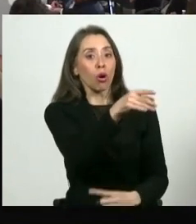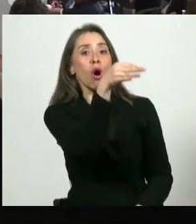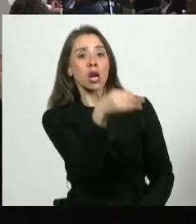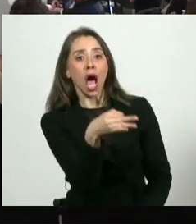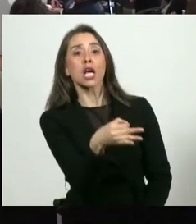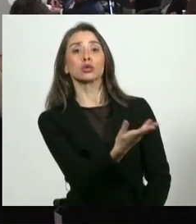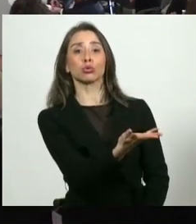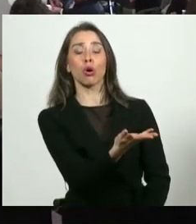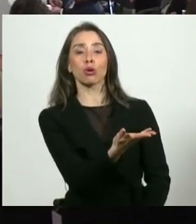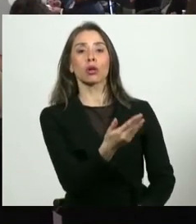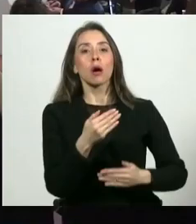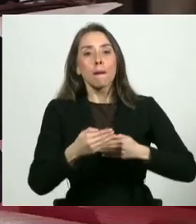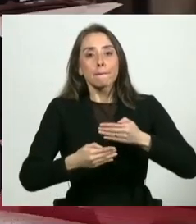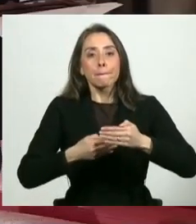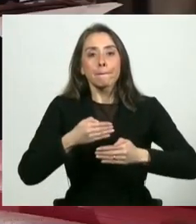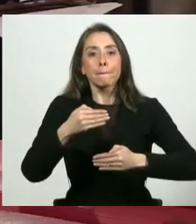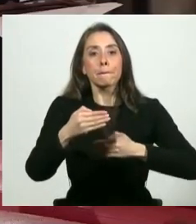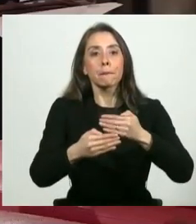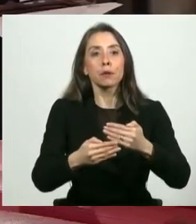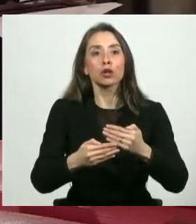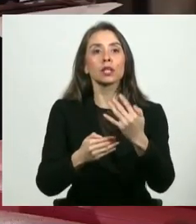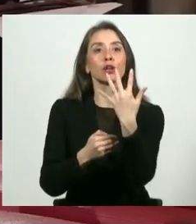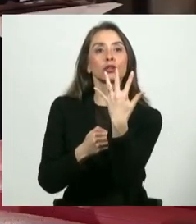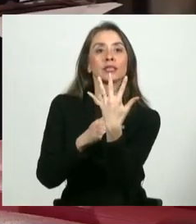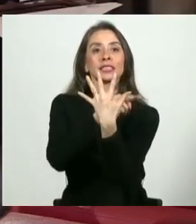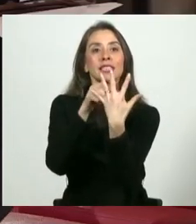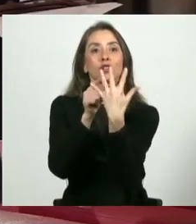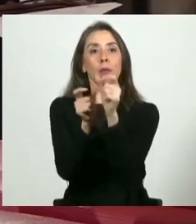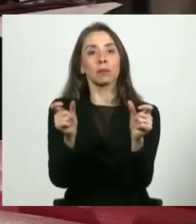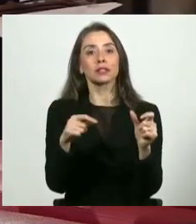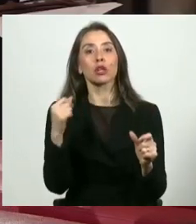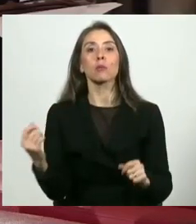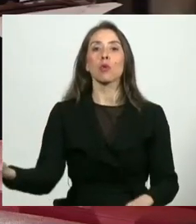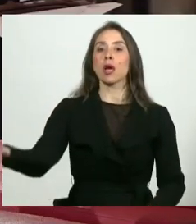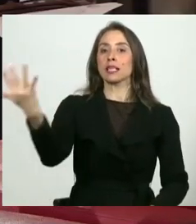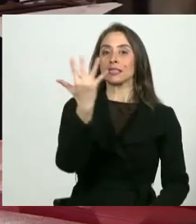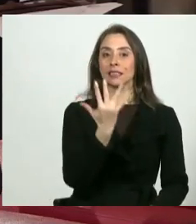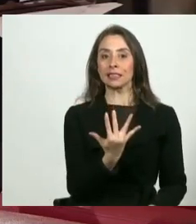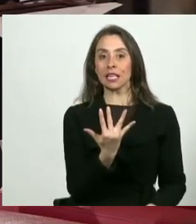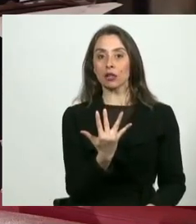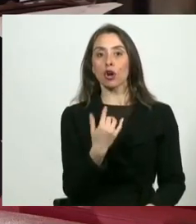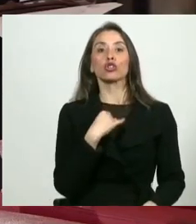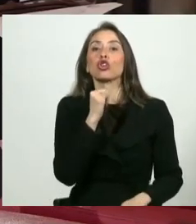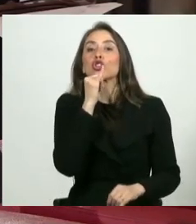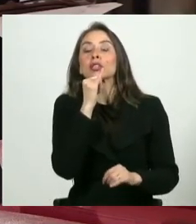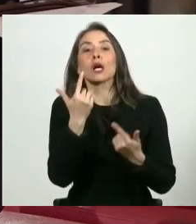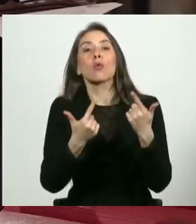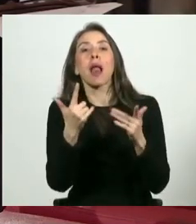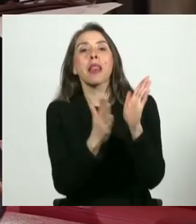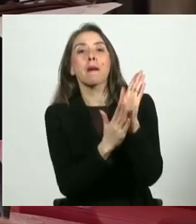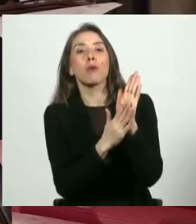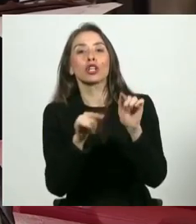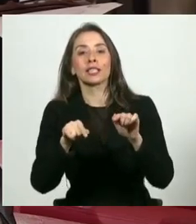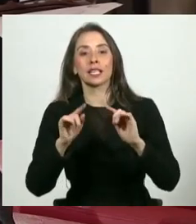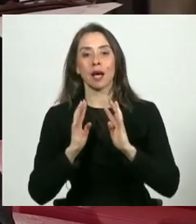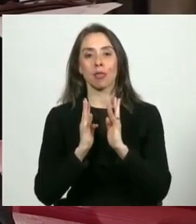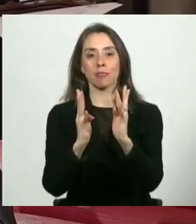razón. Pero el proceso, son 5 personas. Posteriormente pueden venir 5 otras. No conozco la política de este